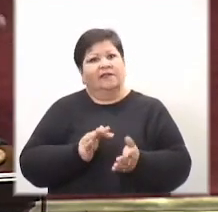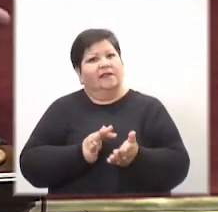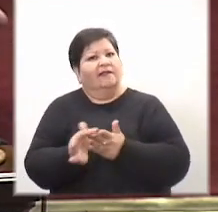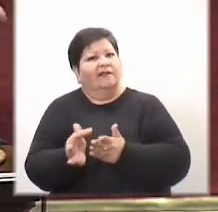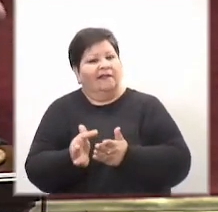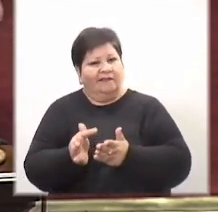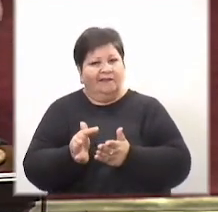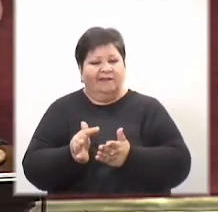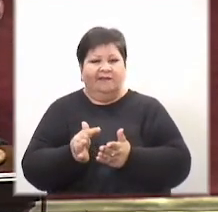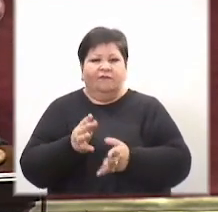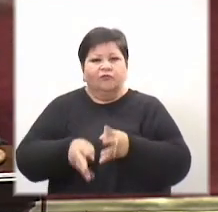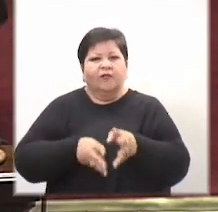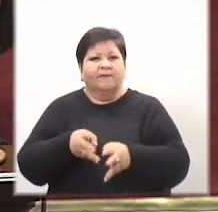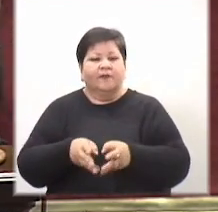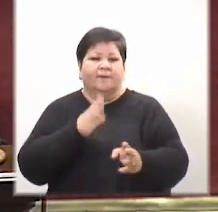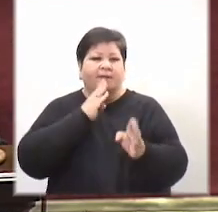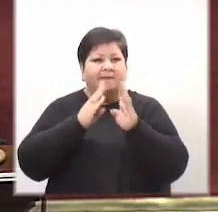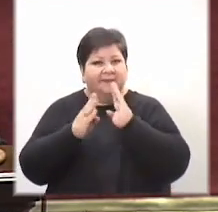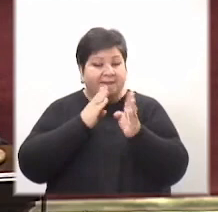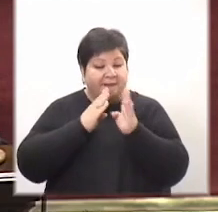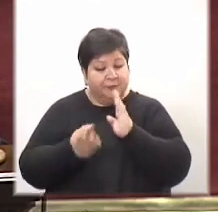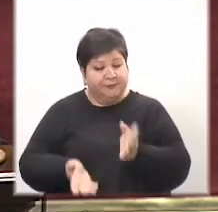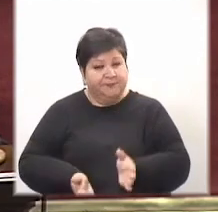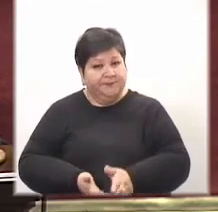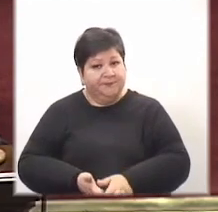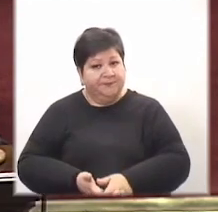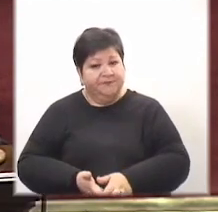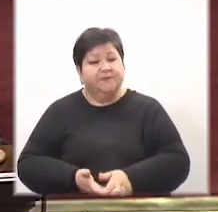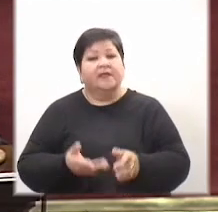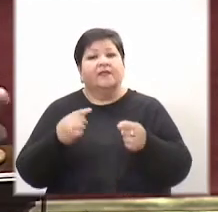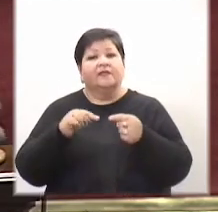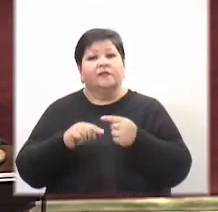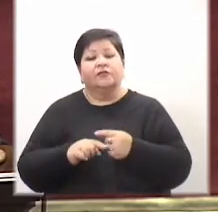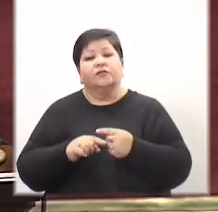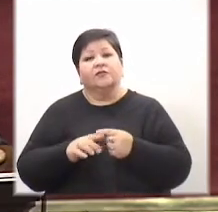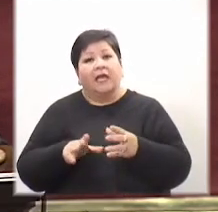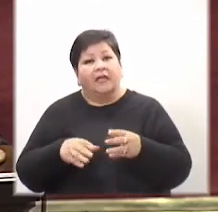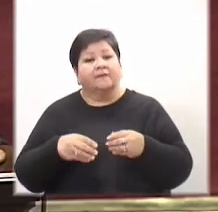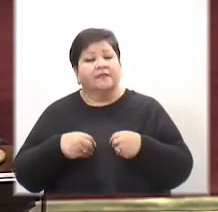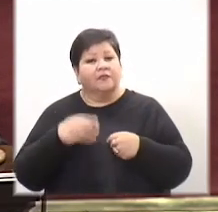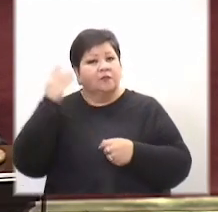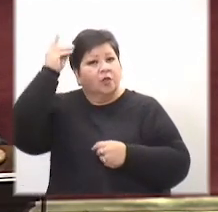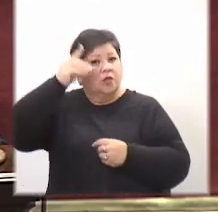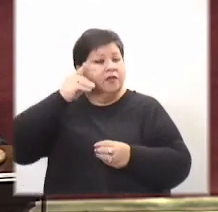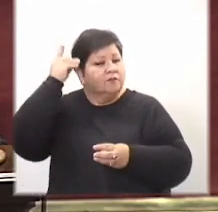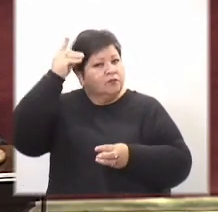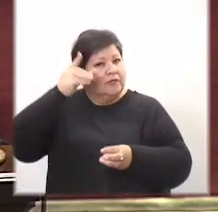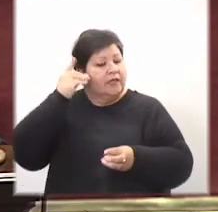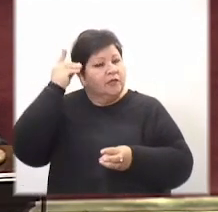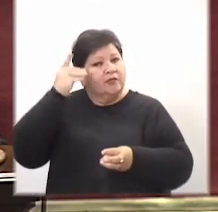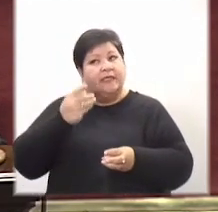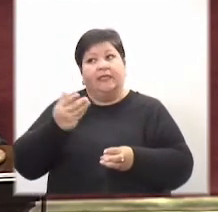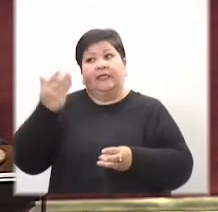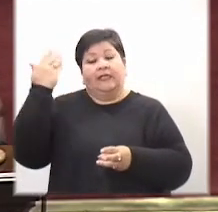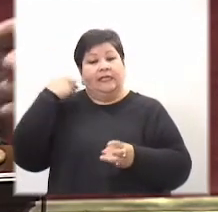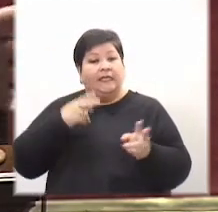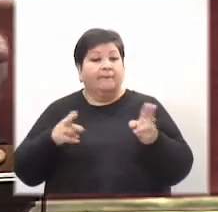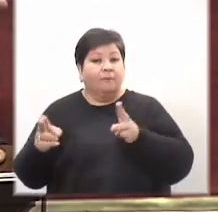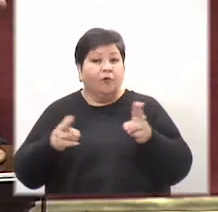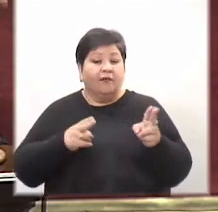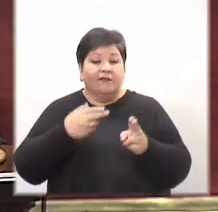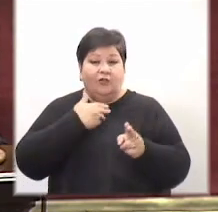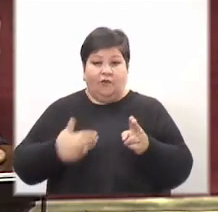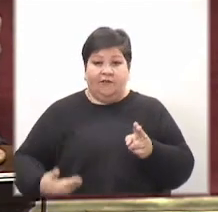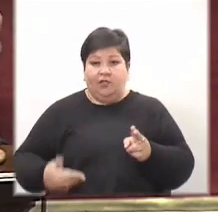desempeño del funcionamiento parlamentario. Fue incluso admitido por diputados que en tiempos de gobiernos del Frente